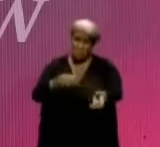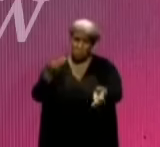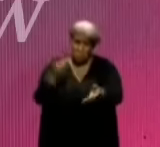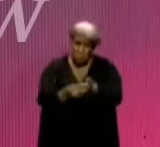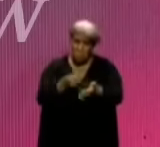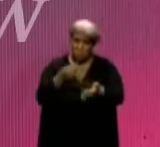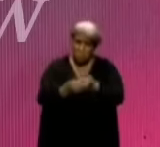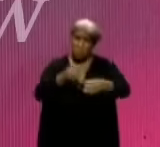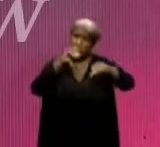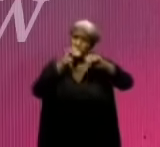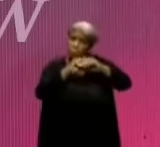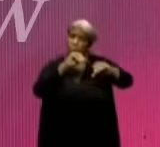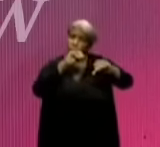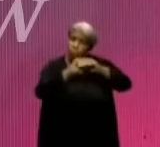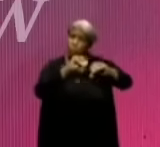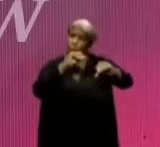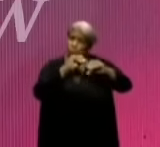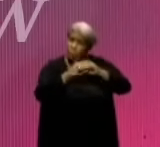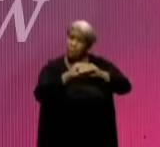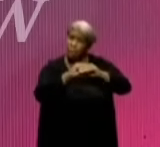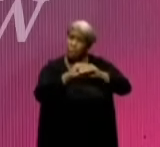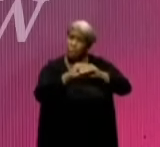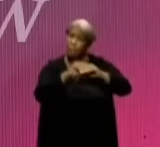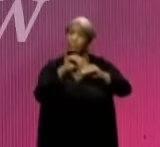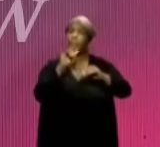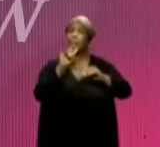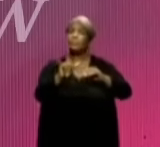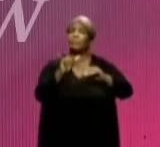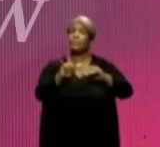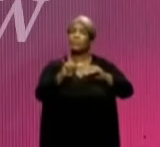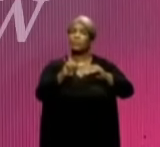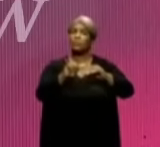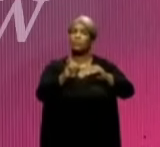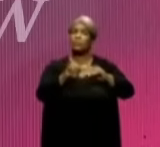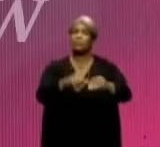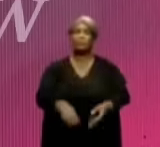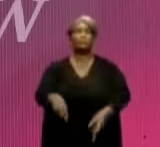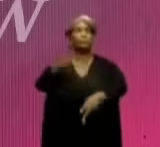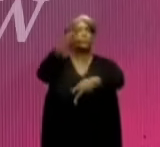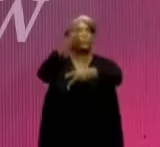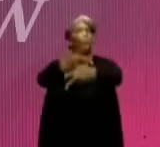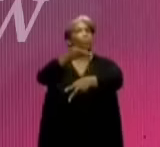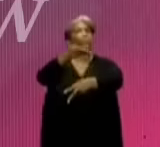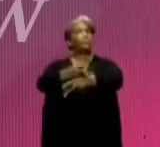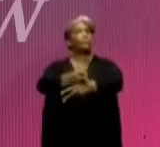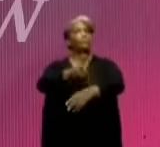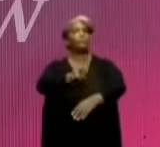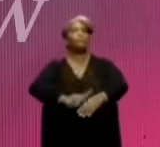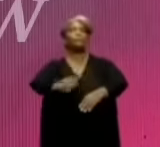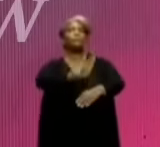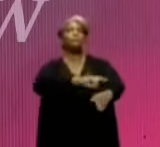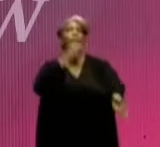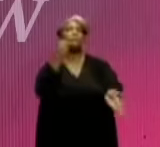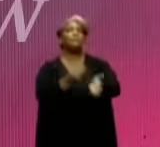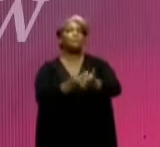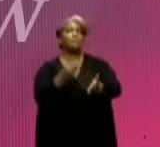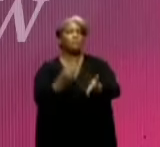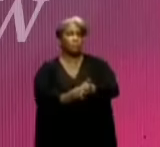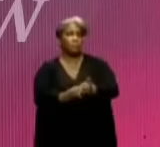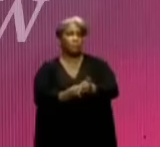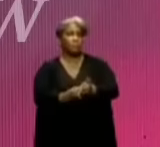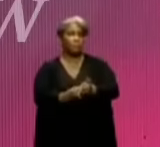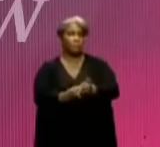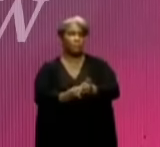que ellos han acumulado, que tengan cuidado y que no atiendan a